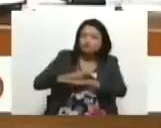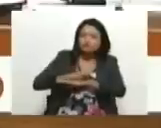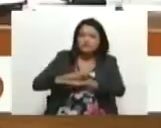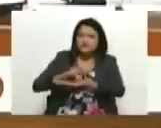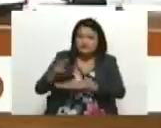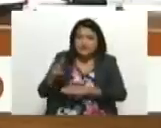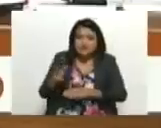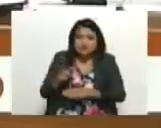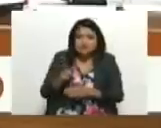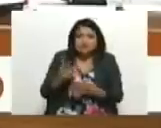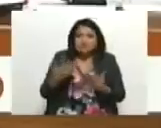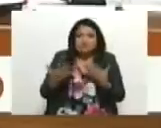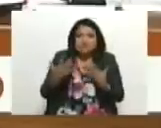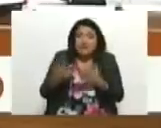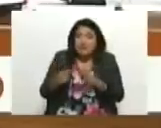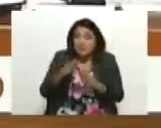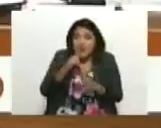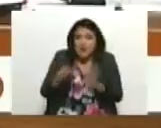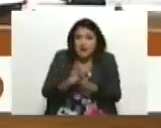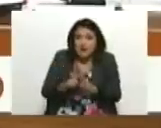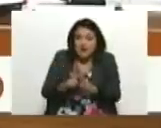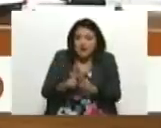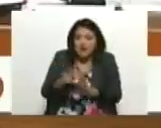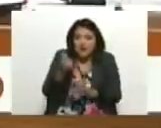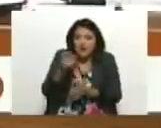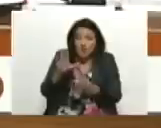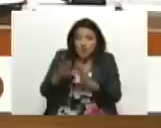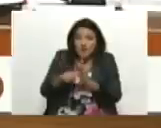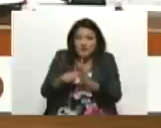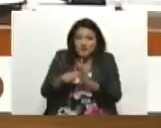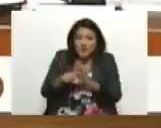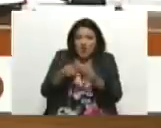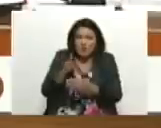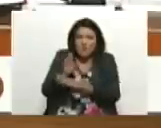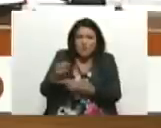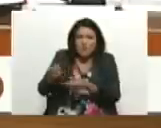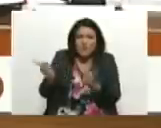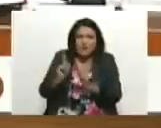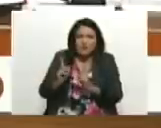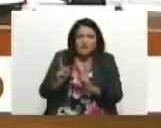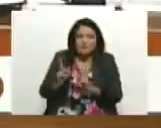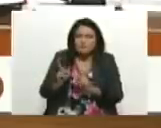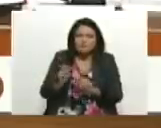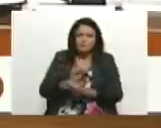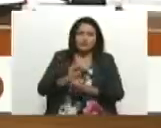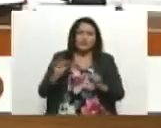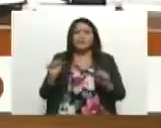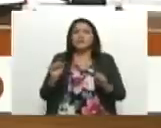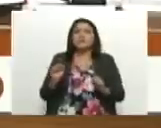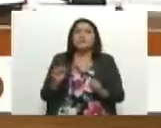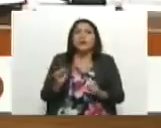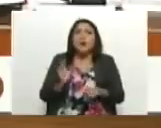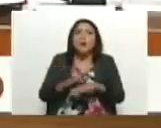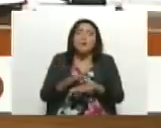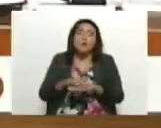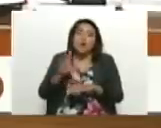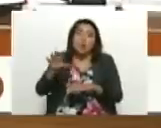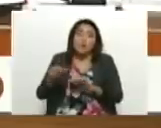tipo de protección. ¿Cómo la ley, cómo el Estado va a proteger un bien que no fue legalmente